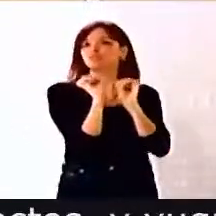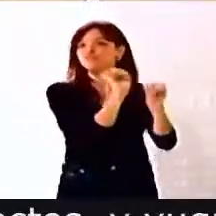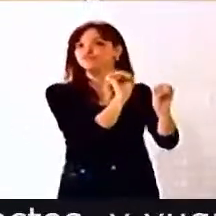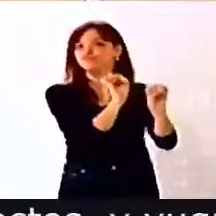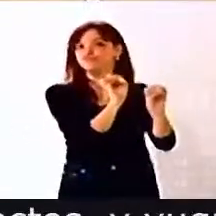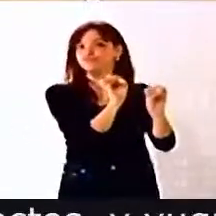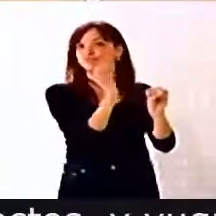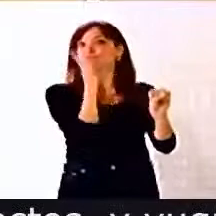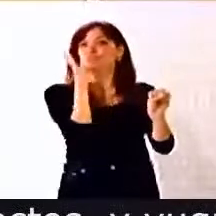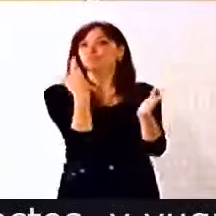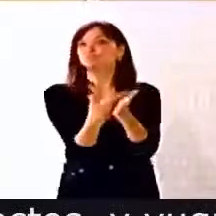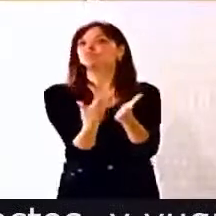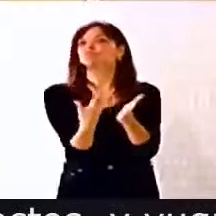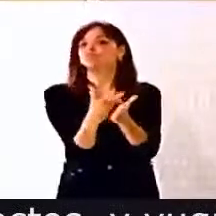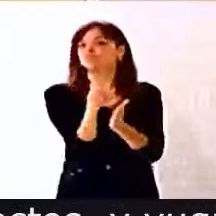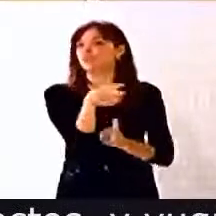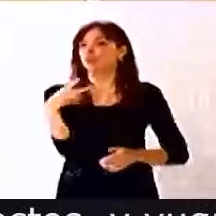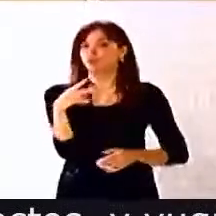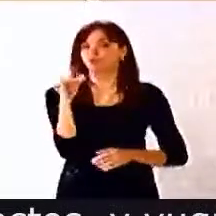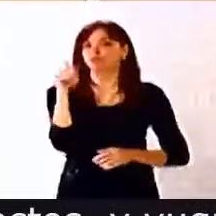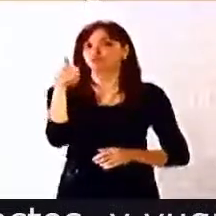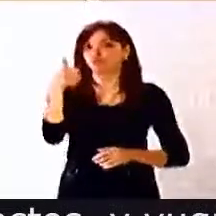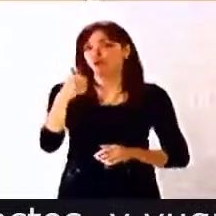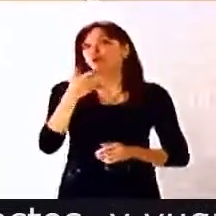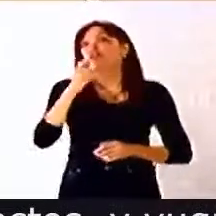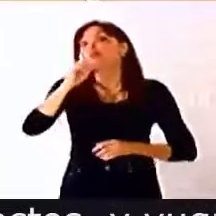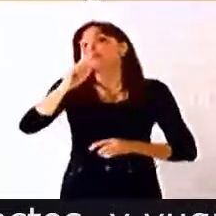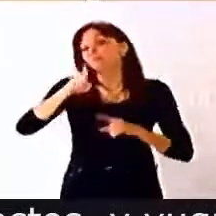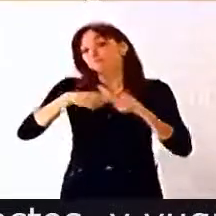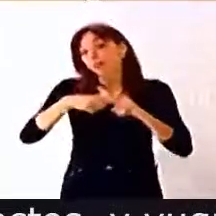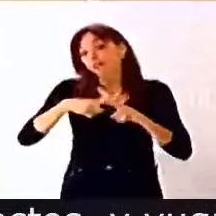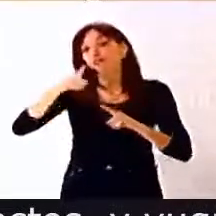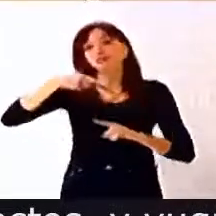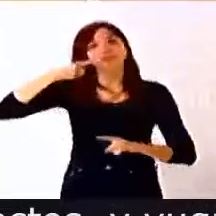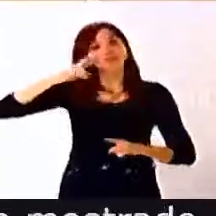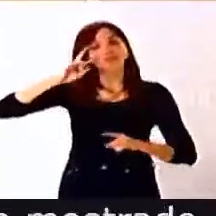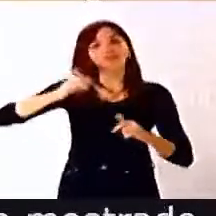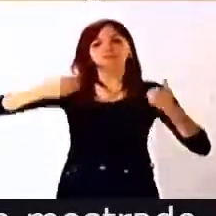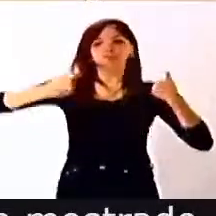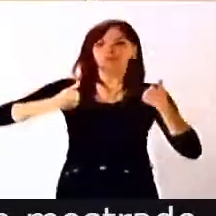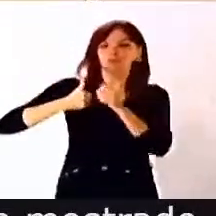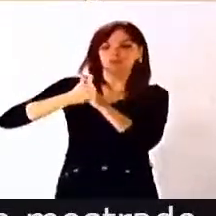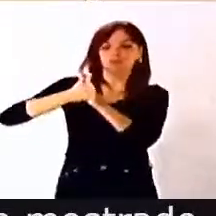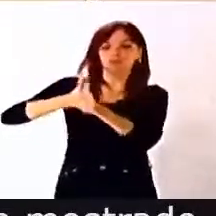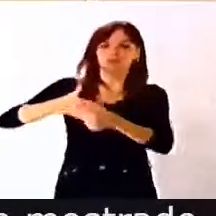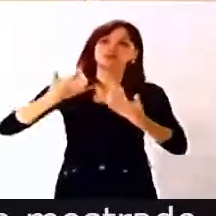porque eso se ha mostrado eficaz y porque nuestros rastreadores están funcionando muy bien.